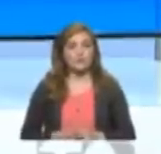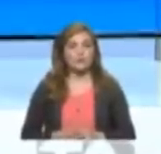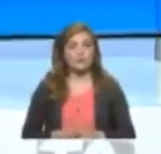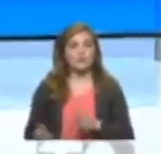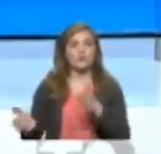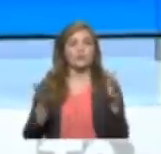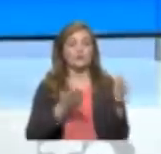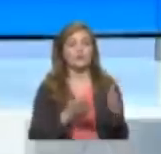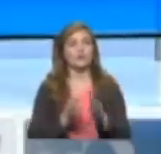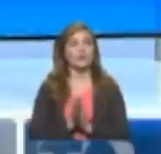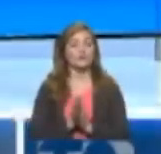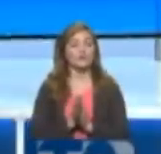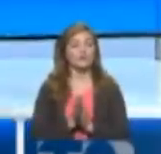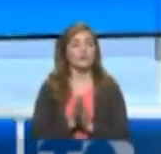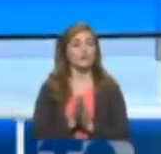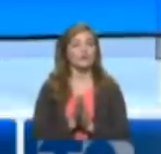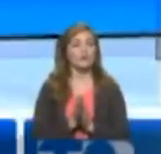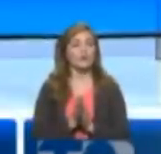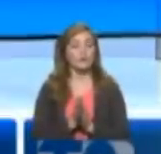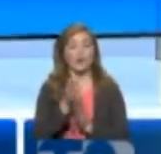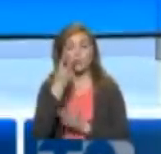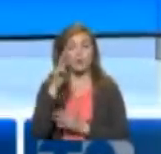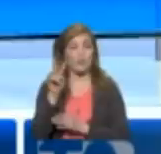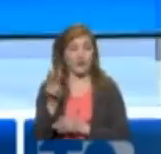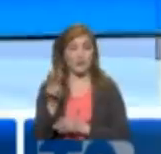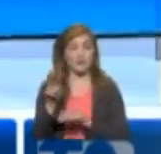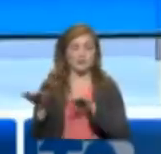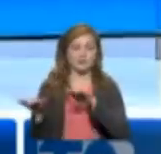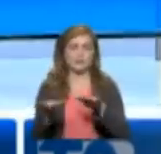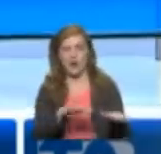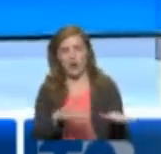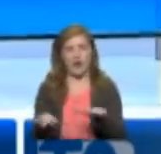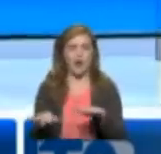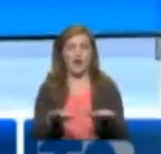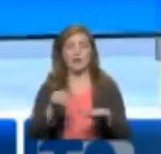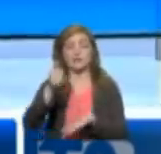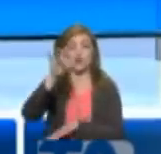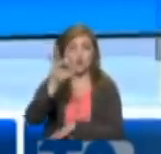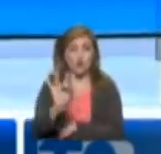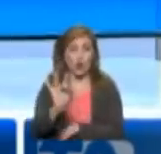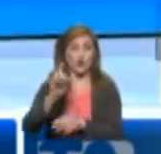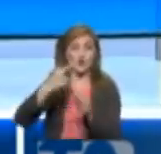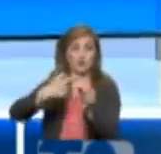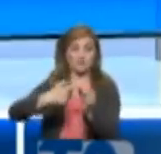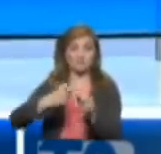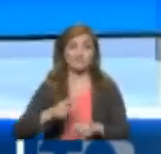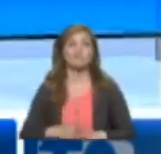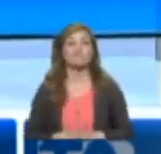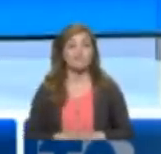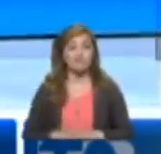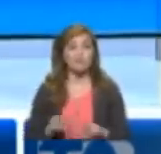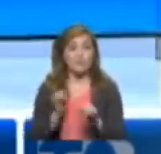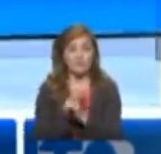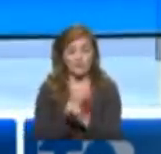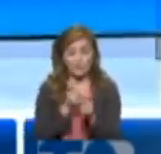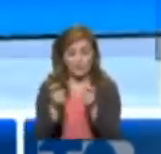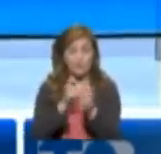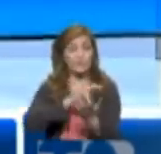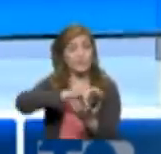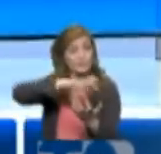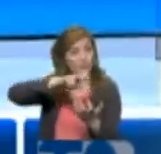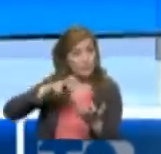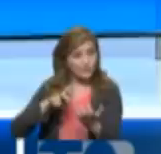hasta el cierre del reportaje que verán a continuación se han registrado 18 sismos en quito el instituto geofísico las